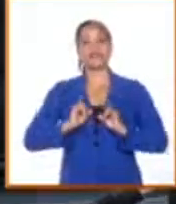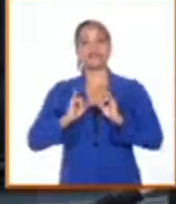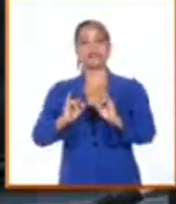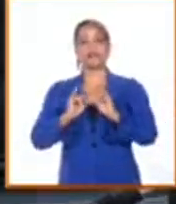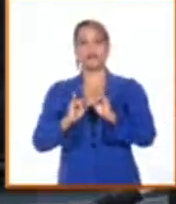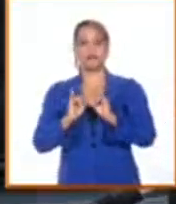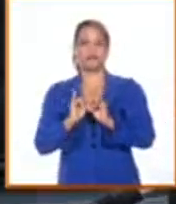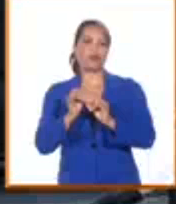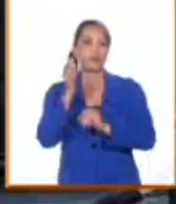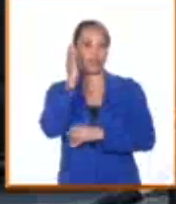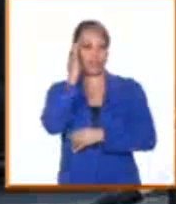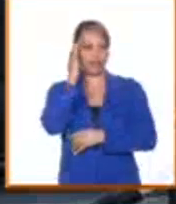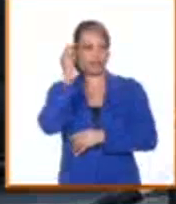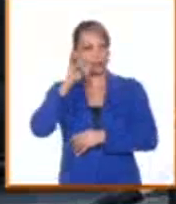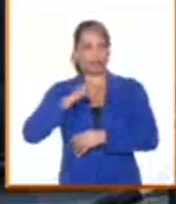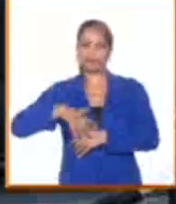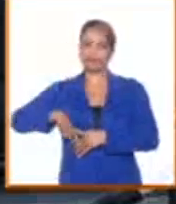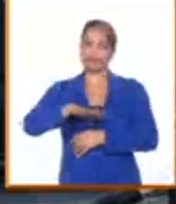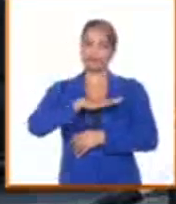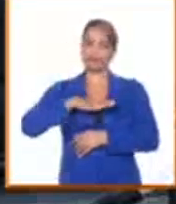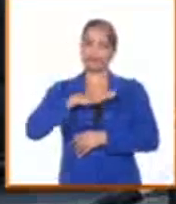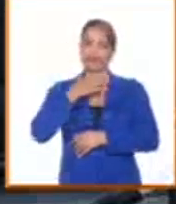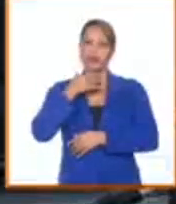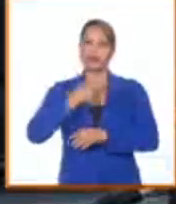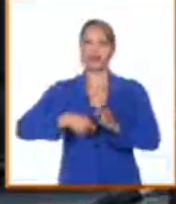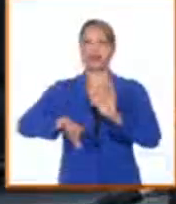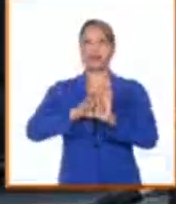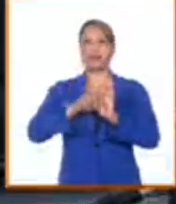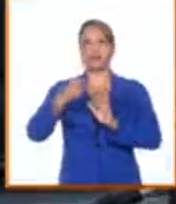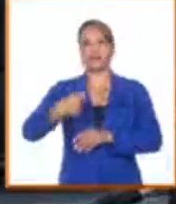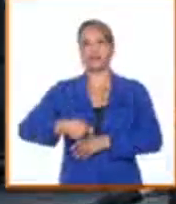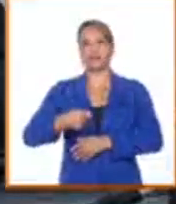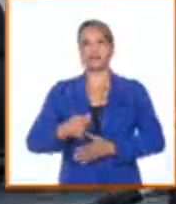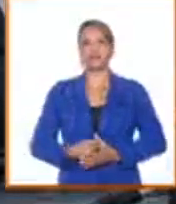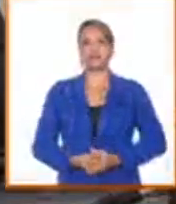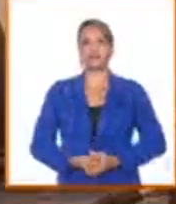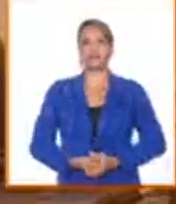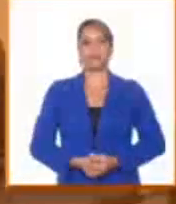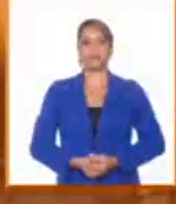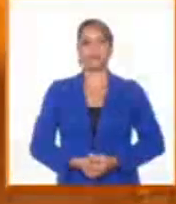información. No se lo cuenten de lo que dice esta ley y hacia dónde va encaminada.